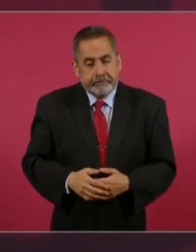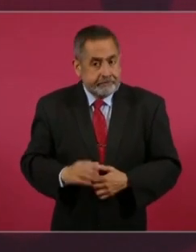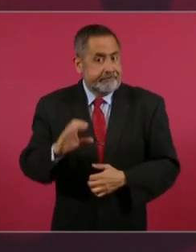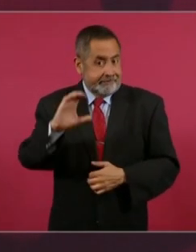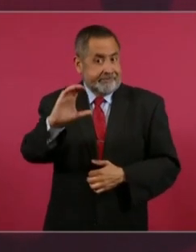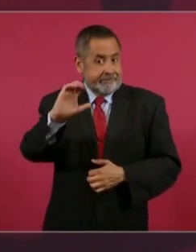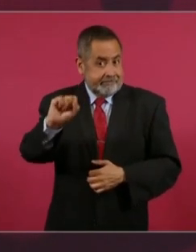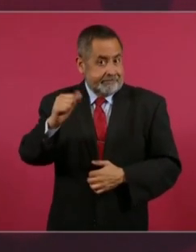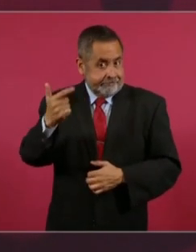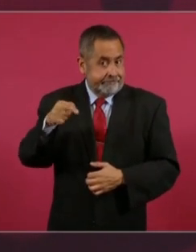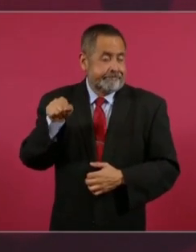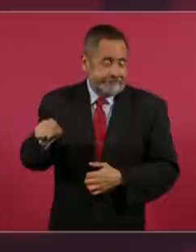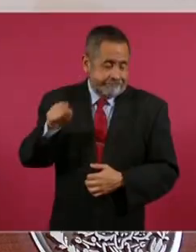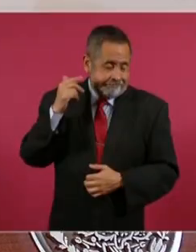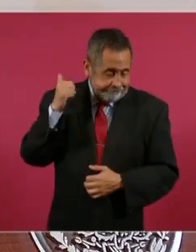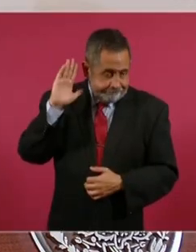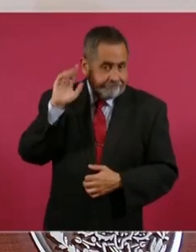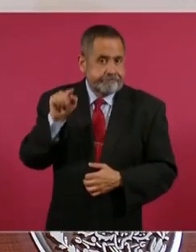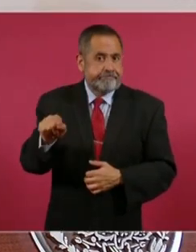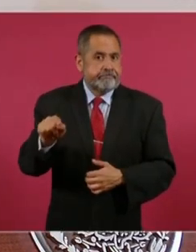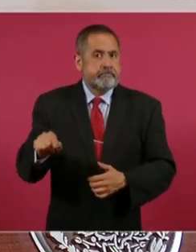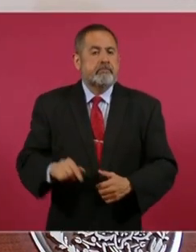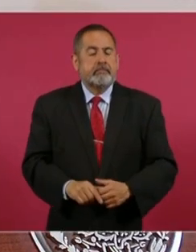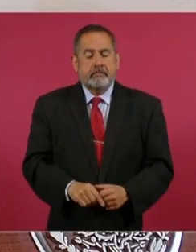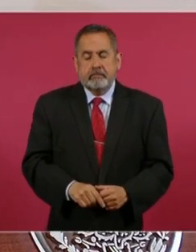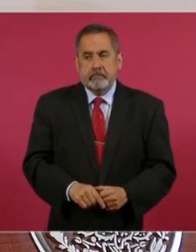Carlos Salinas.